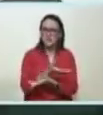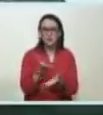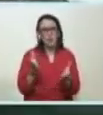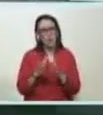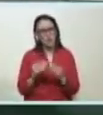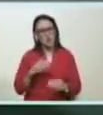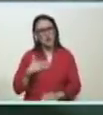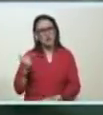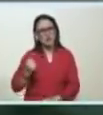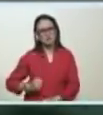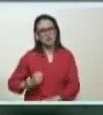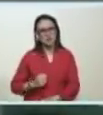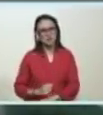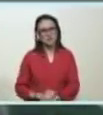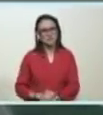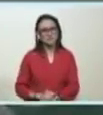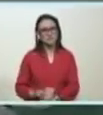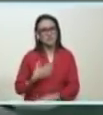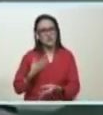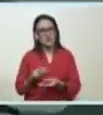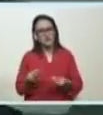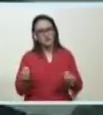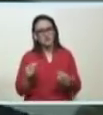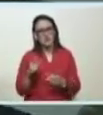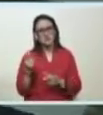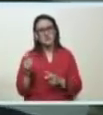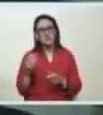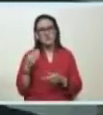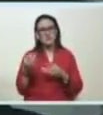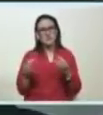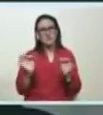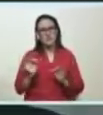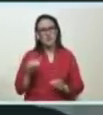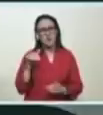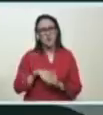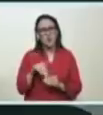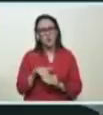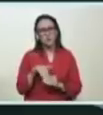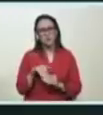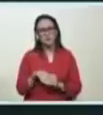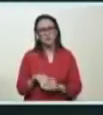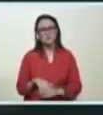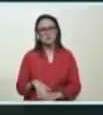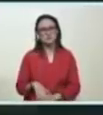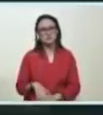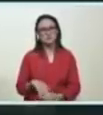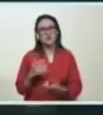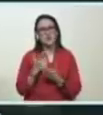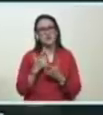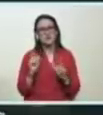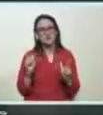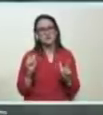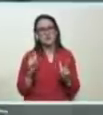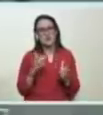todos. Queríamos que nosotros resolviéramos esto con votos y ya. Y dejáramos